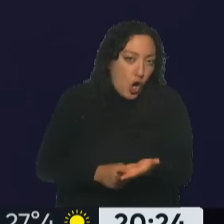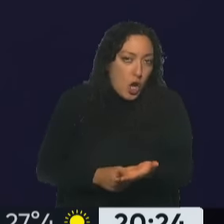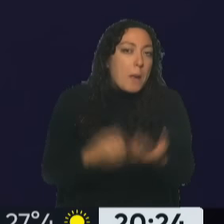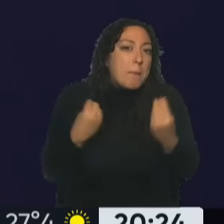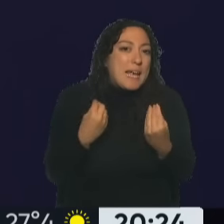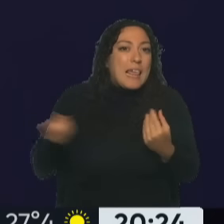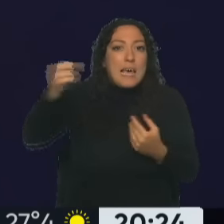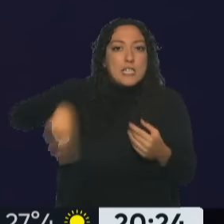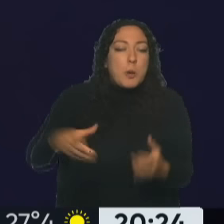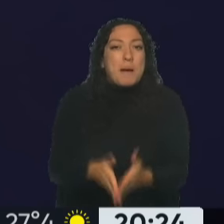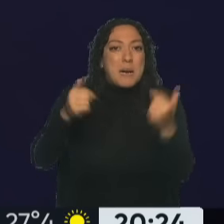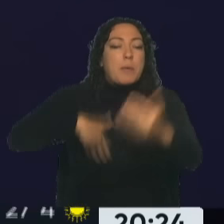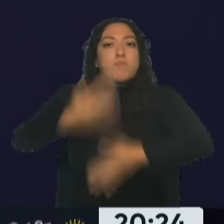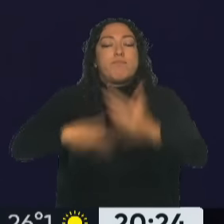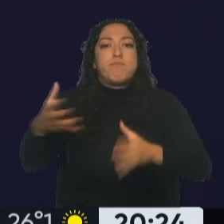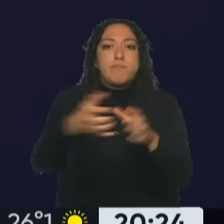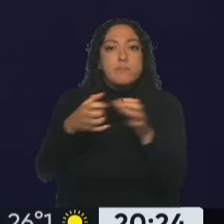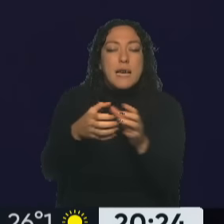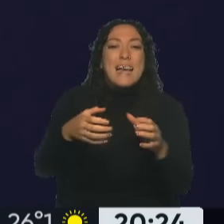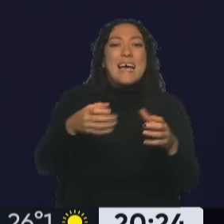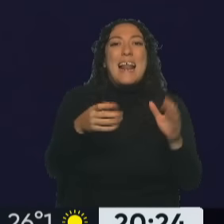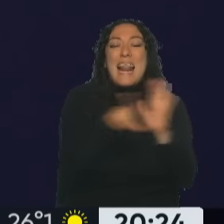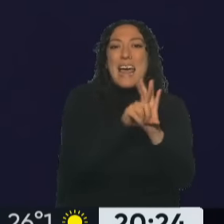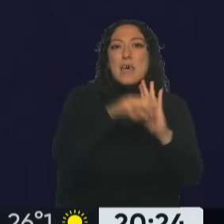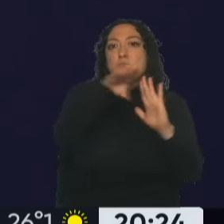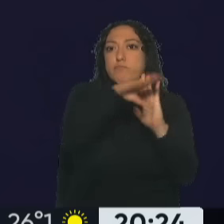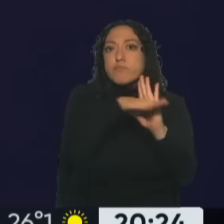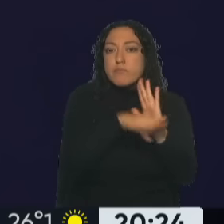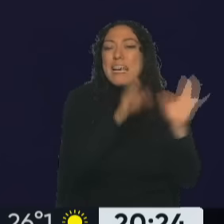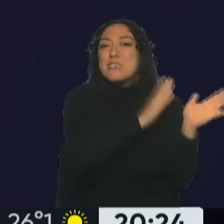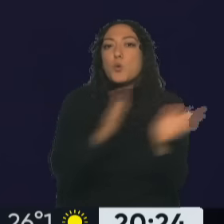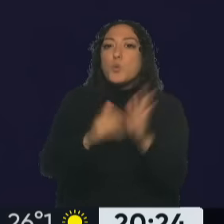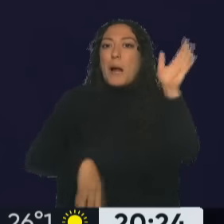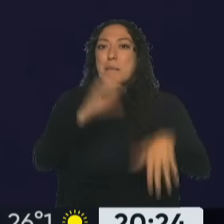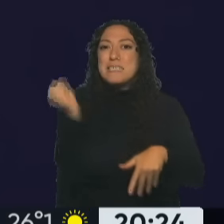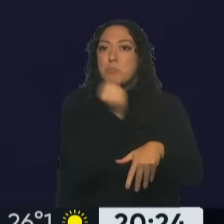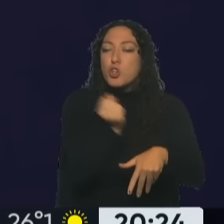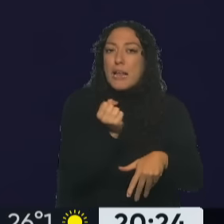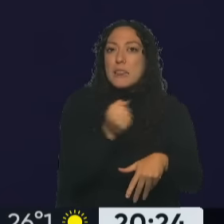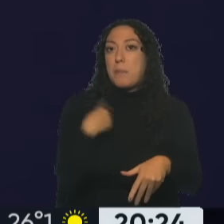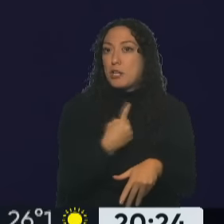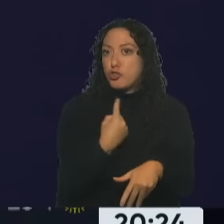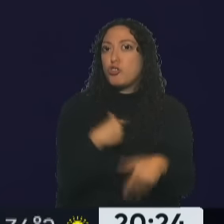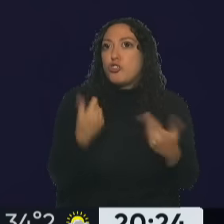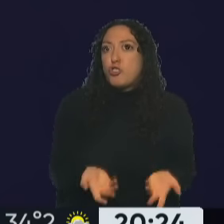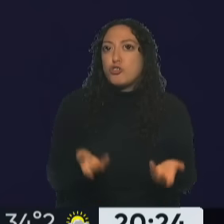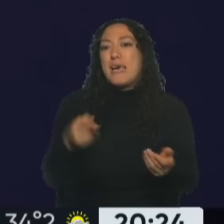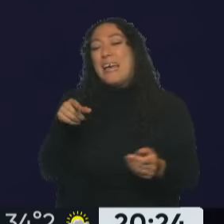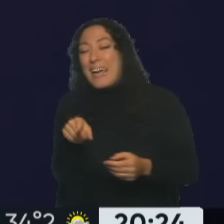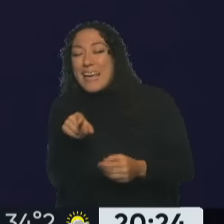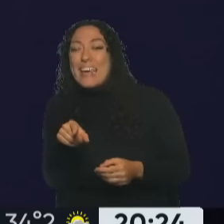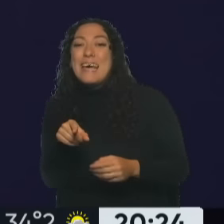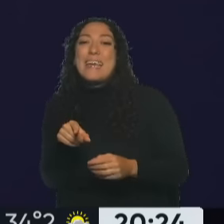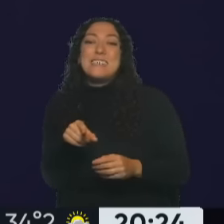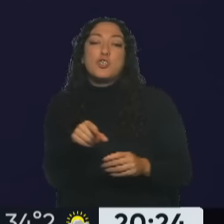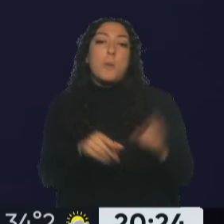consideramos la parte estructural de la ley la parte más importante entonces siendo esta la parte más importante